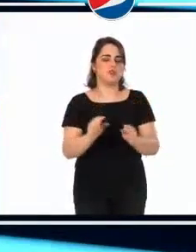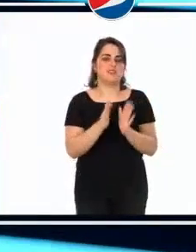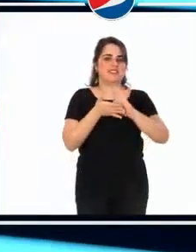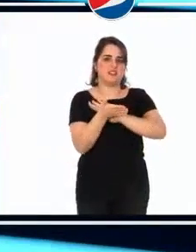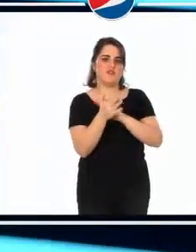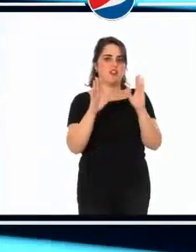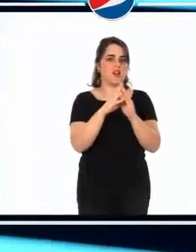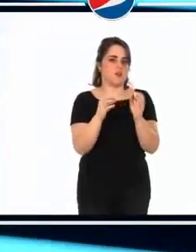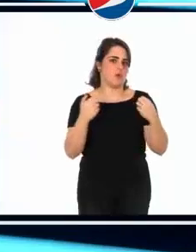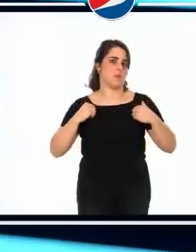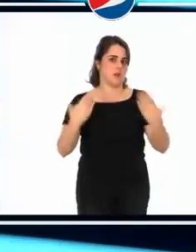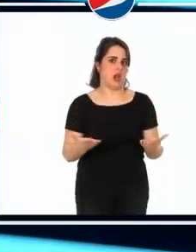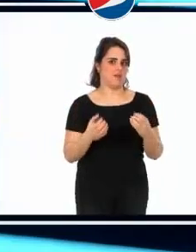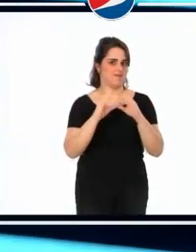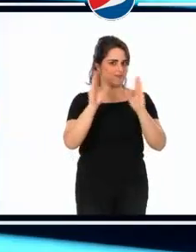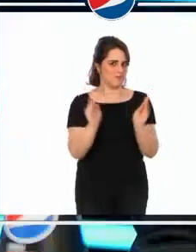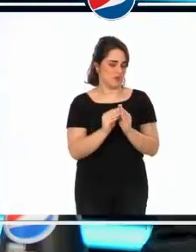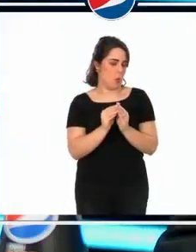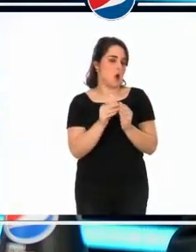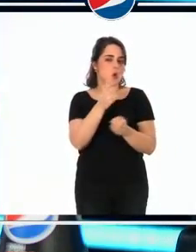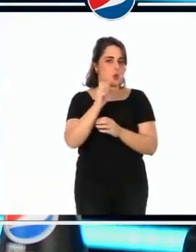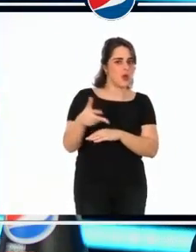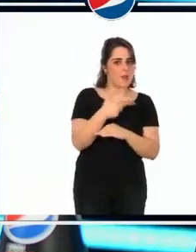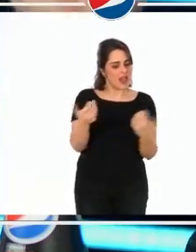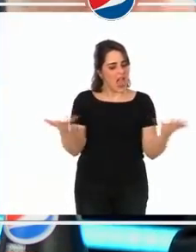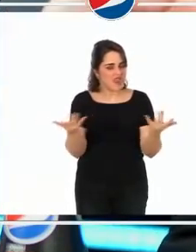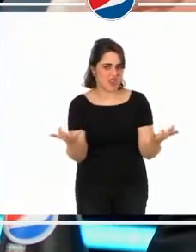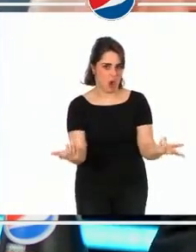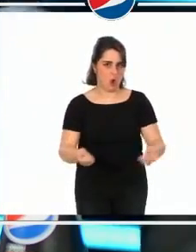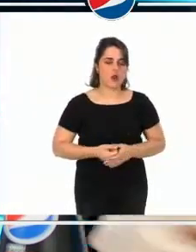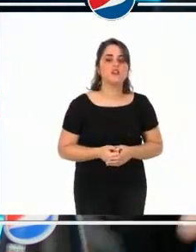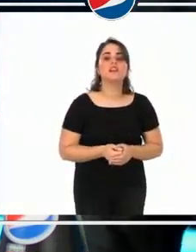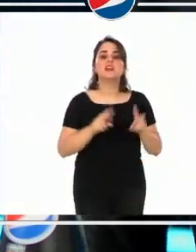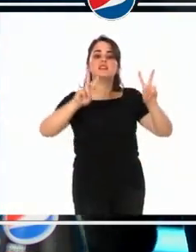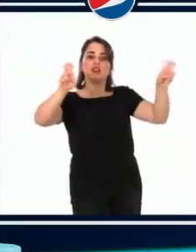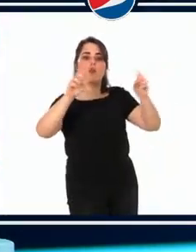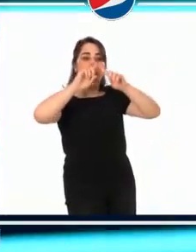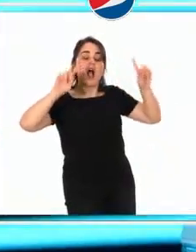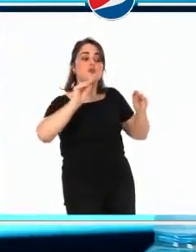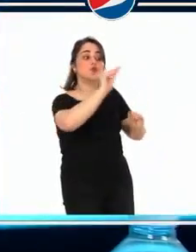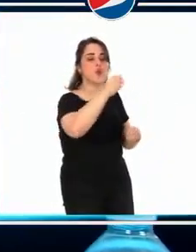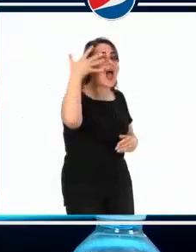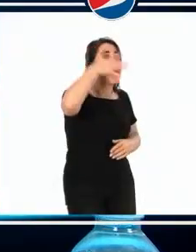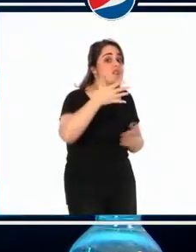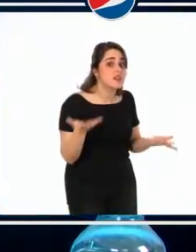acción. Sería un poco mi resumen. Buen titular. Cámaras y acción. Ander, titular de tu año, Ander. Titular de tu